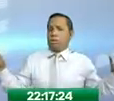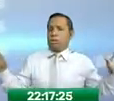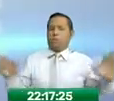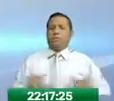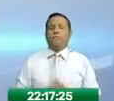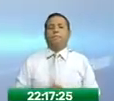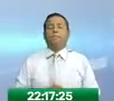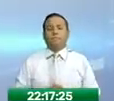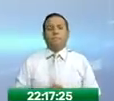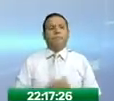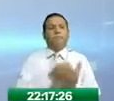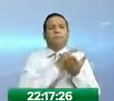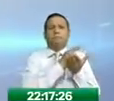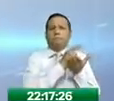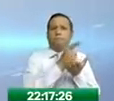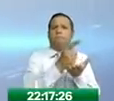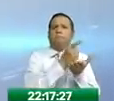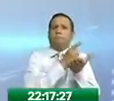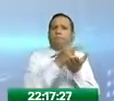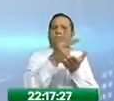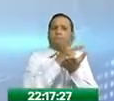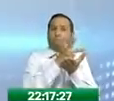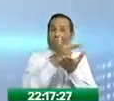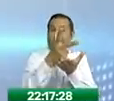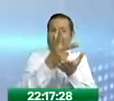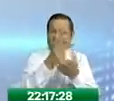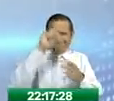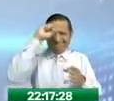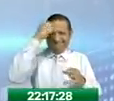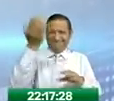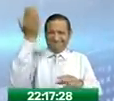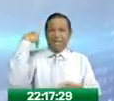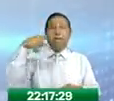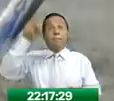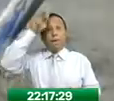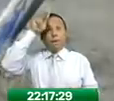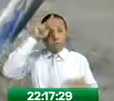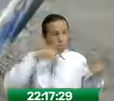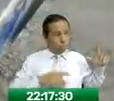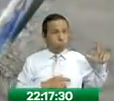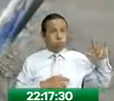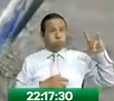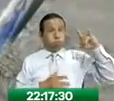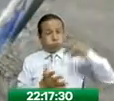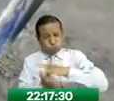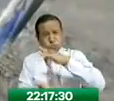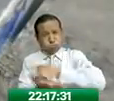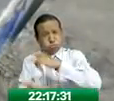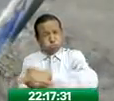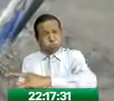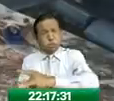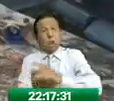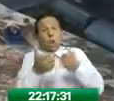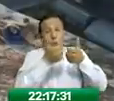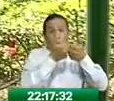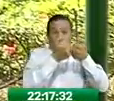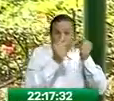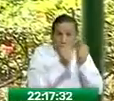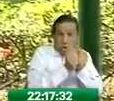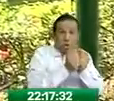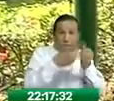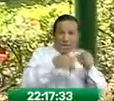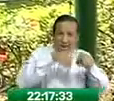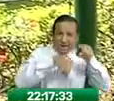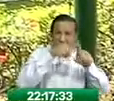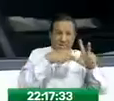Luego de 3 semanas del accidente en una avioneta en territorio peruano, junto a su novia, un amigo y 2 pilotos, y de estar luchando por su vida en